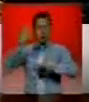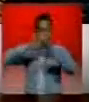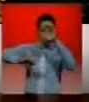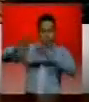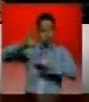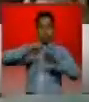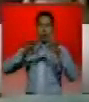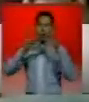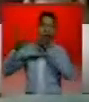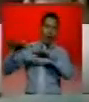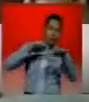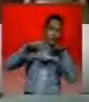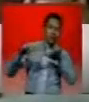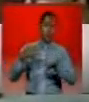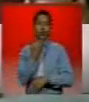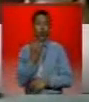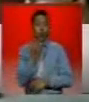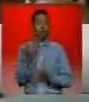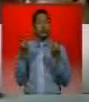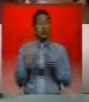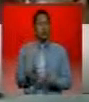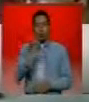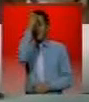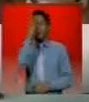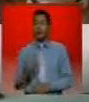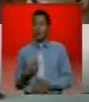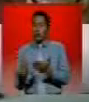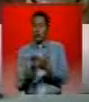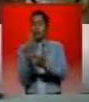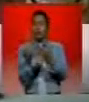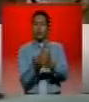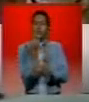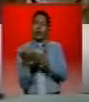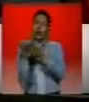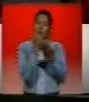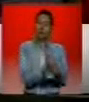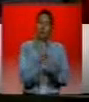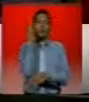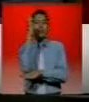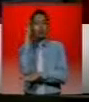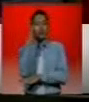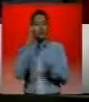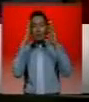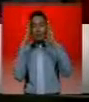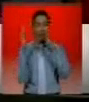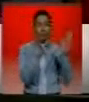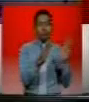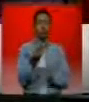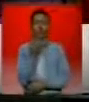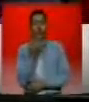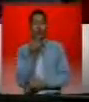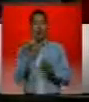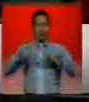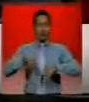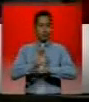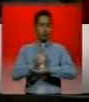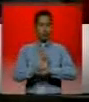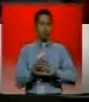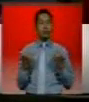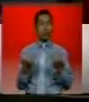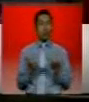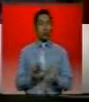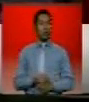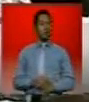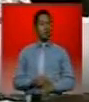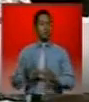y nuevas decisiones a tomar para enfrentar esta situación, esta emergencia que enfrenta precisamente nuestro país. Vamos a escuchar